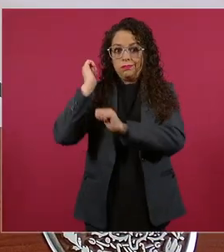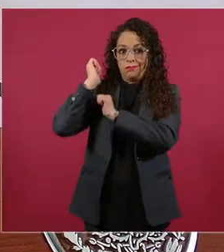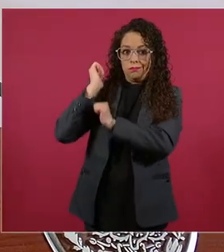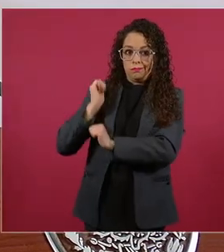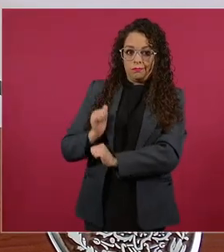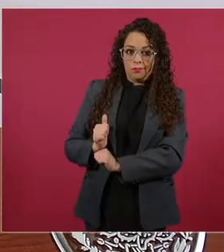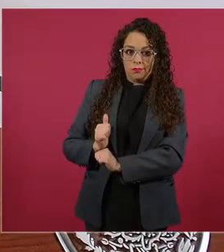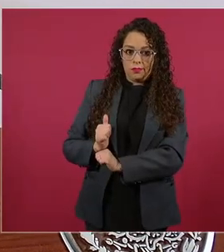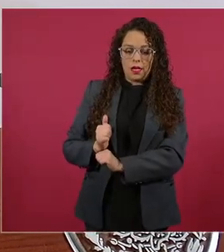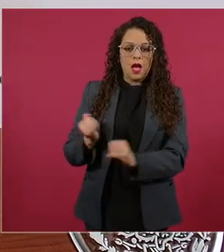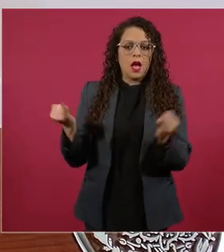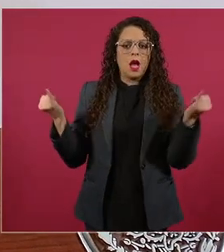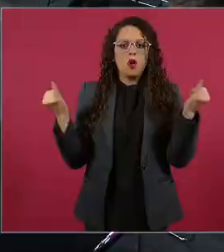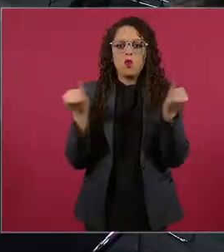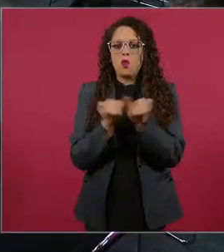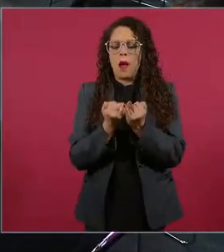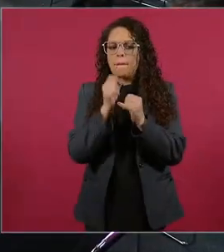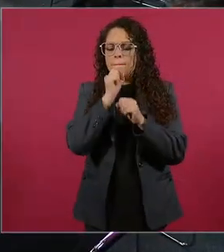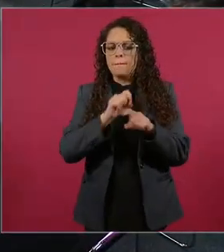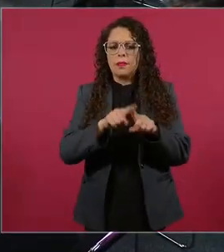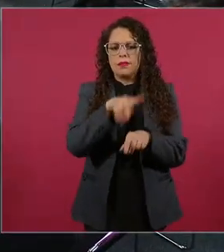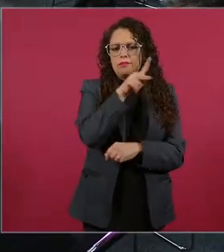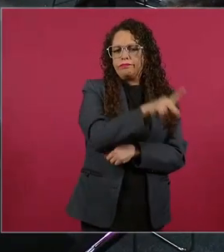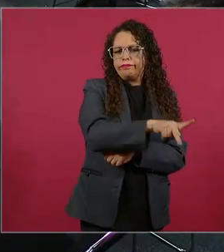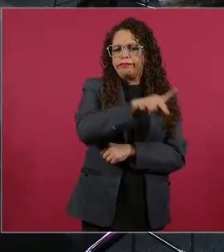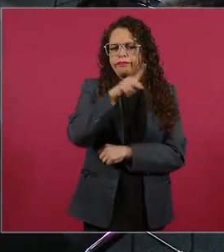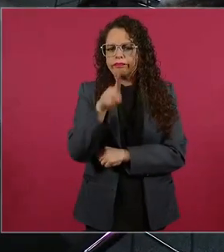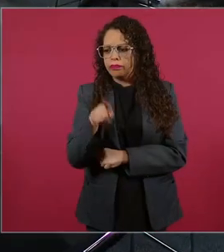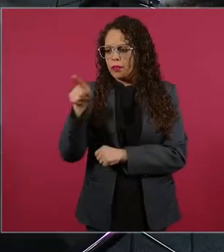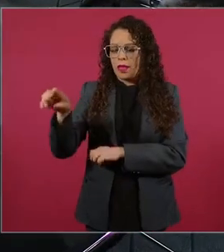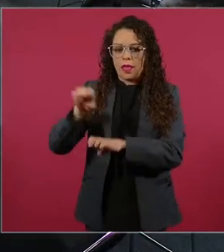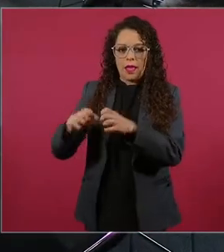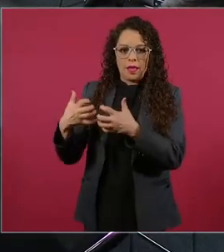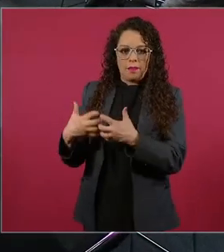esta empresa va a tener ese propósito de